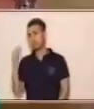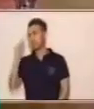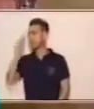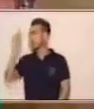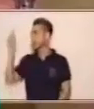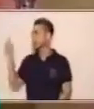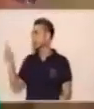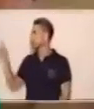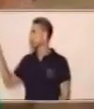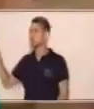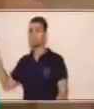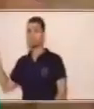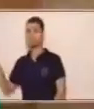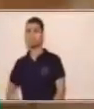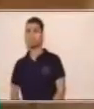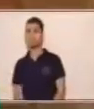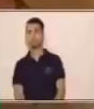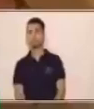4/8.